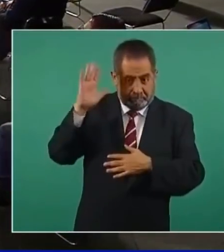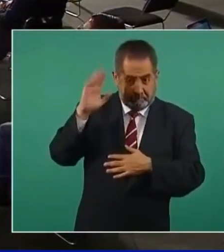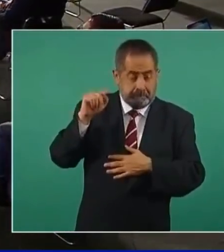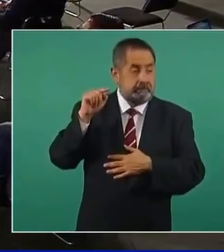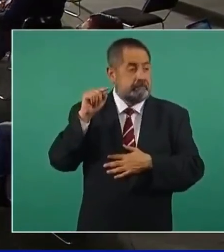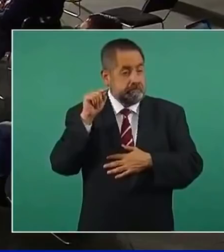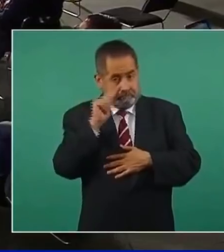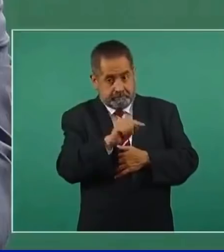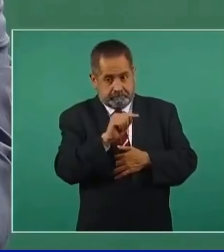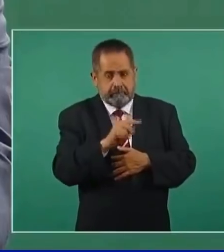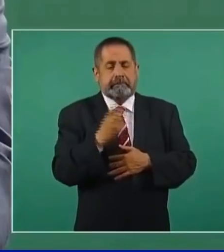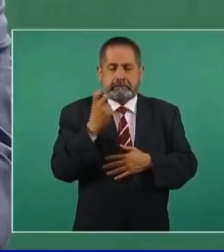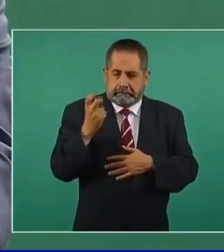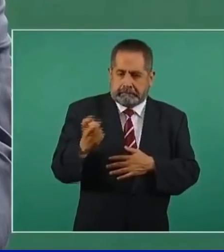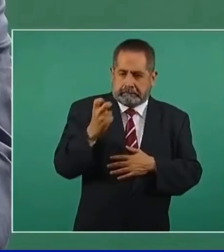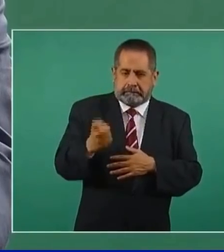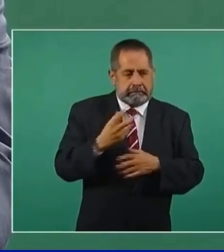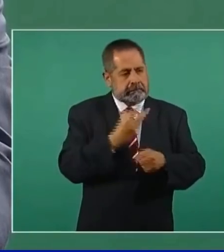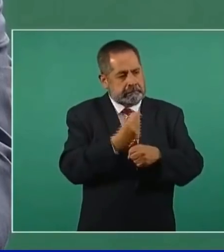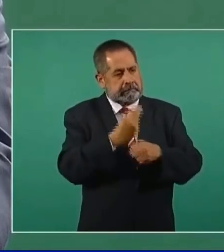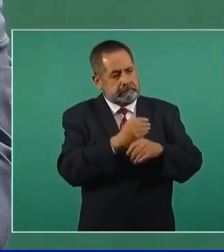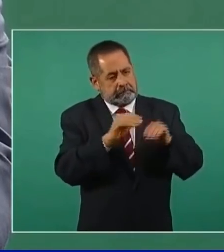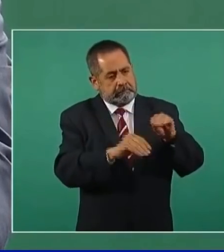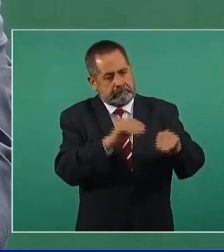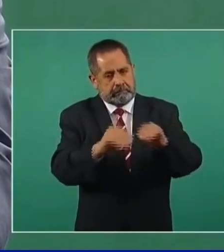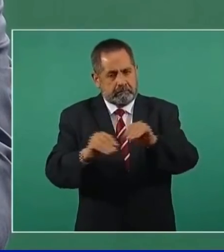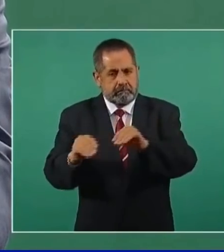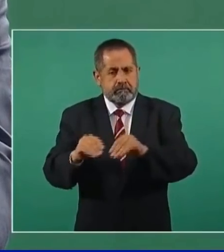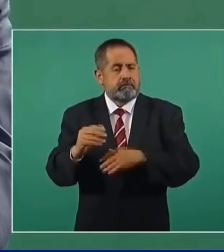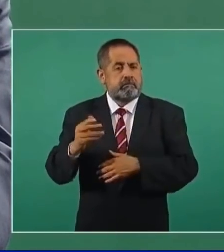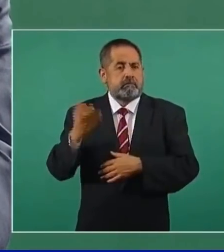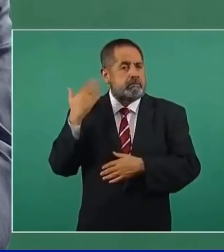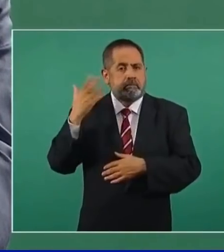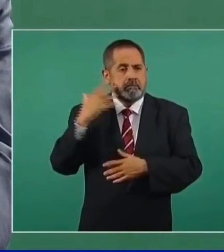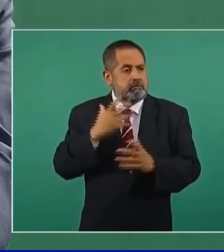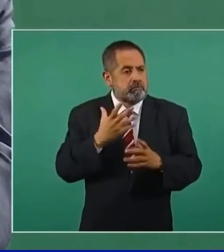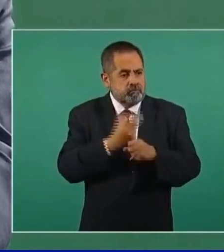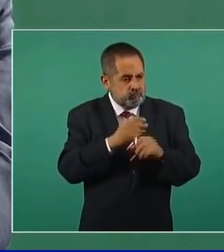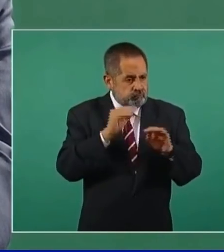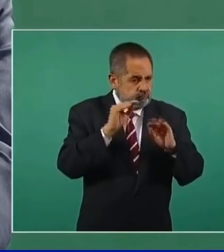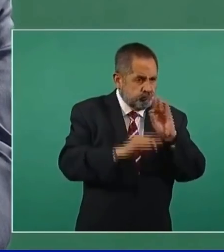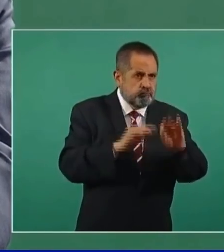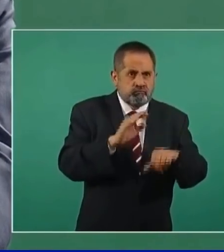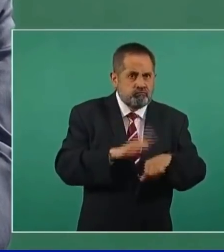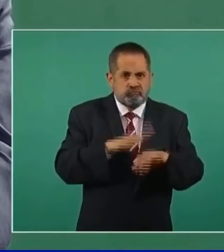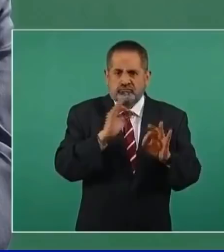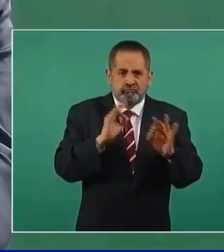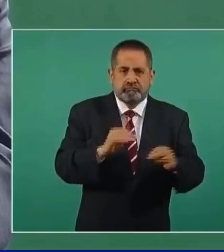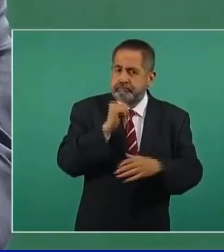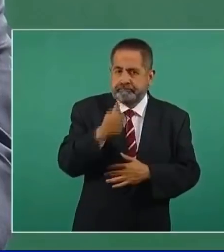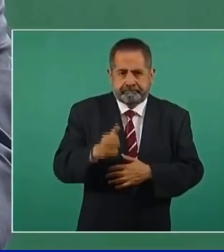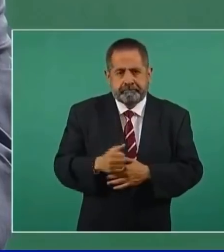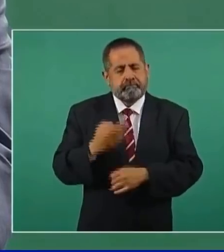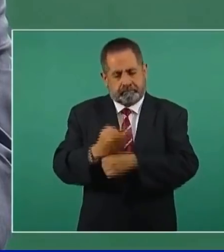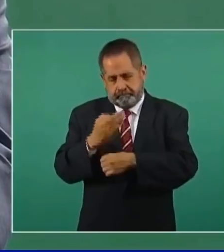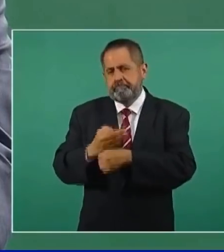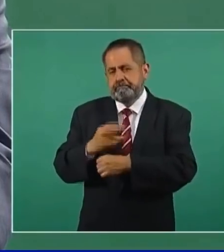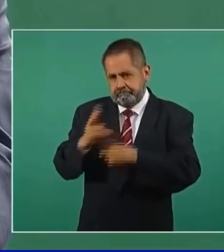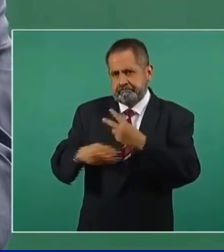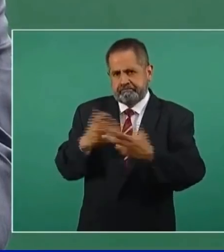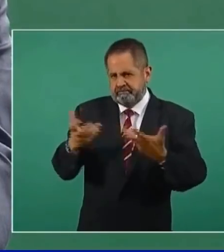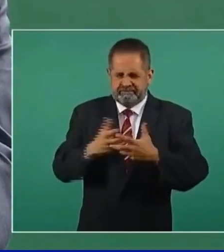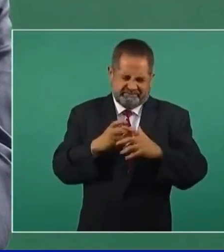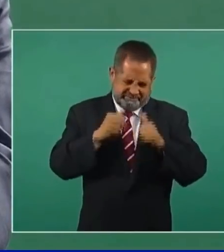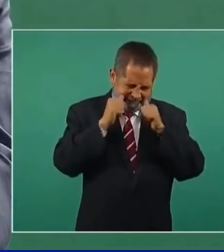esas hidroeléctricas, que no reciben un mantenimiento mayor, que es lo que se va a hacer. Es